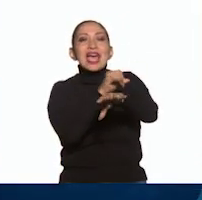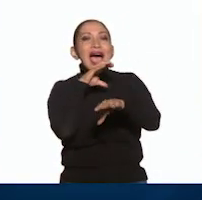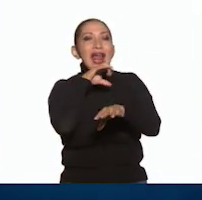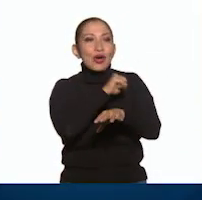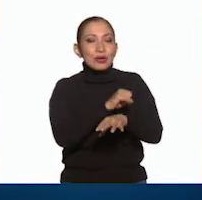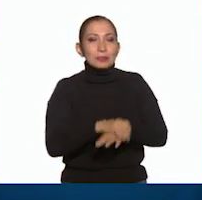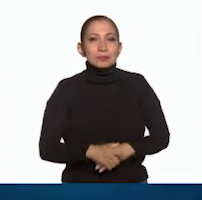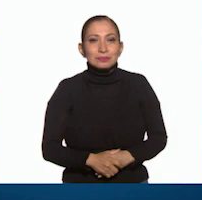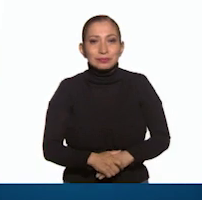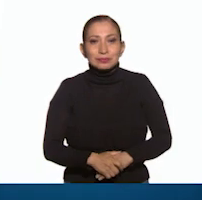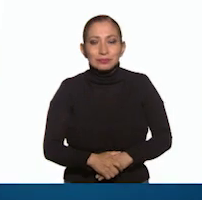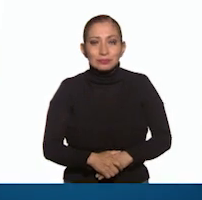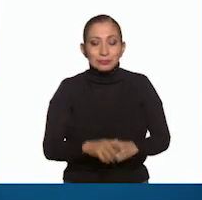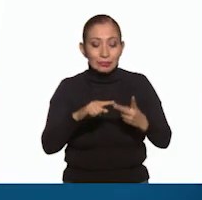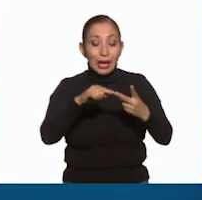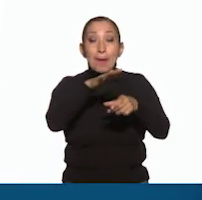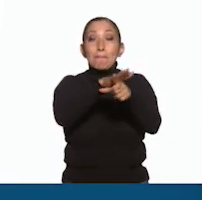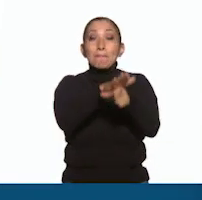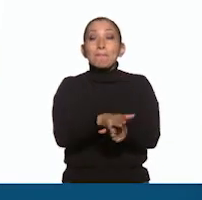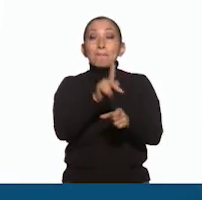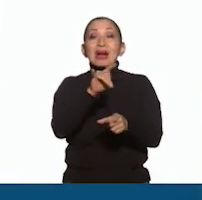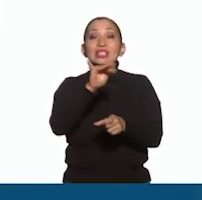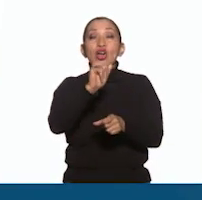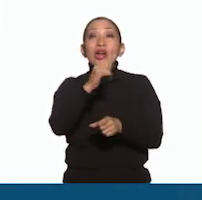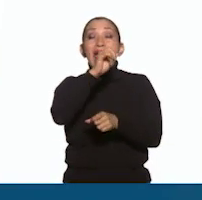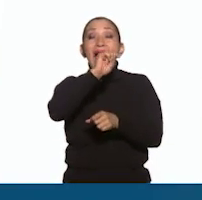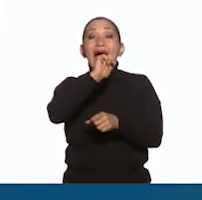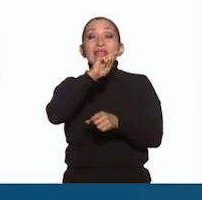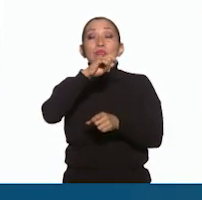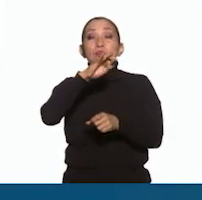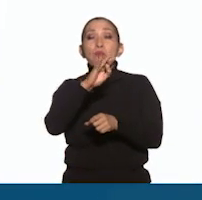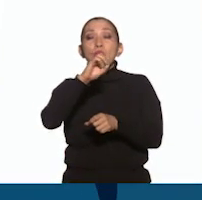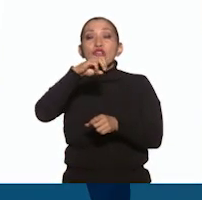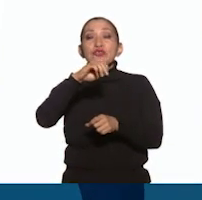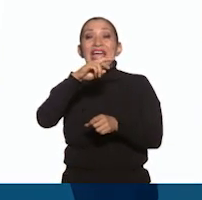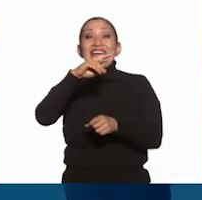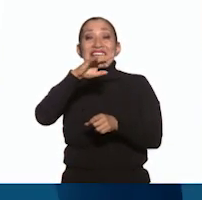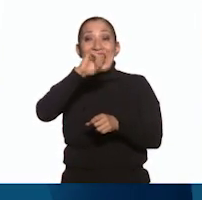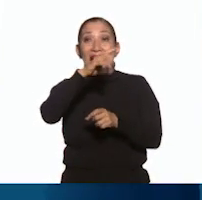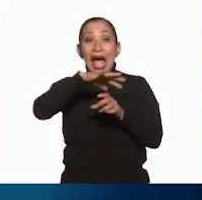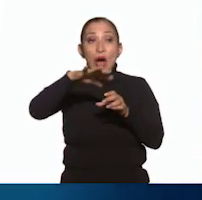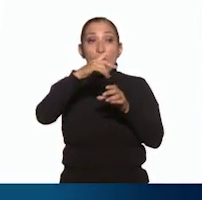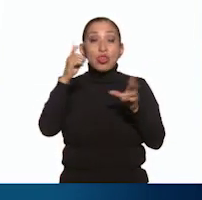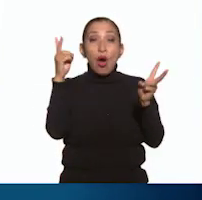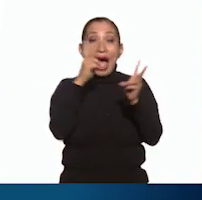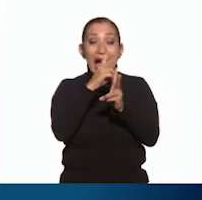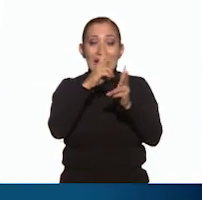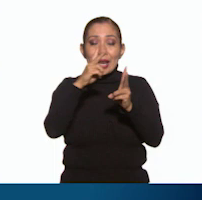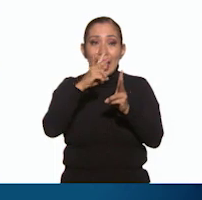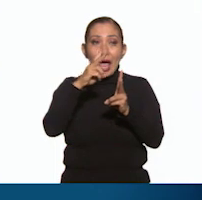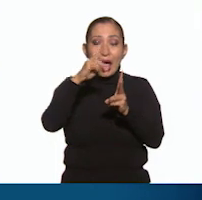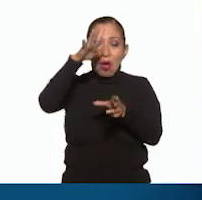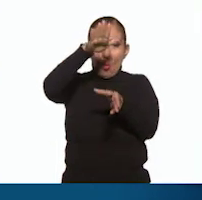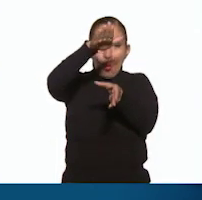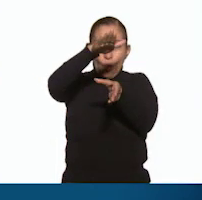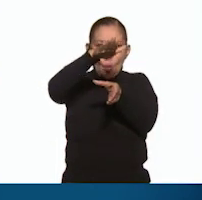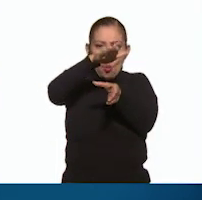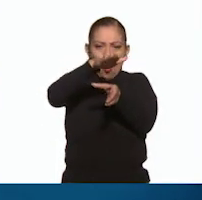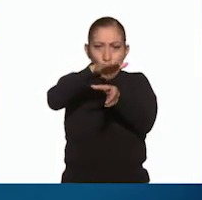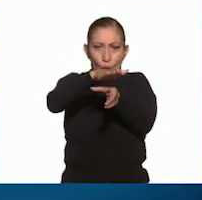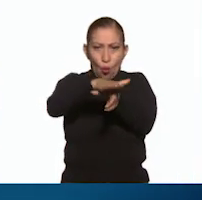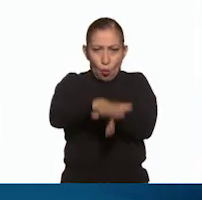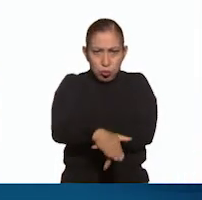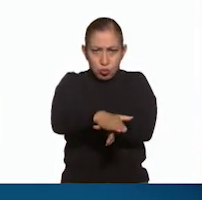calor. La presión atmosférica se refiere a la fuerza que una columna de aire ejerce sobre un lugar de